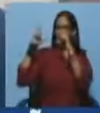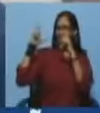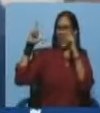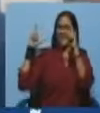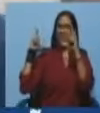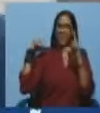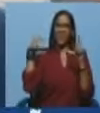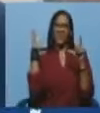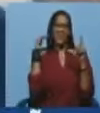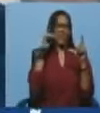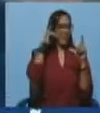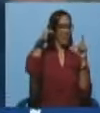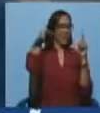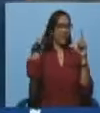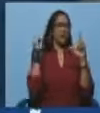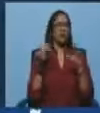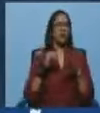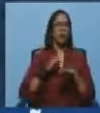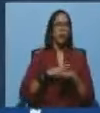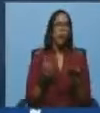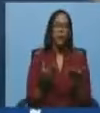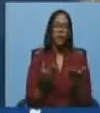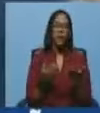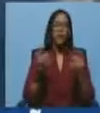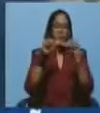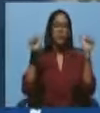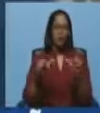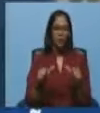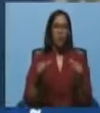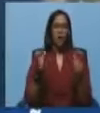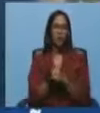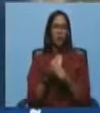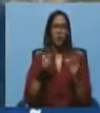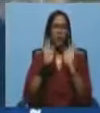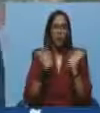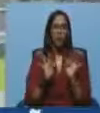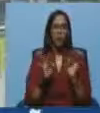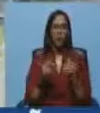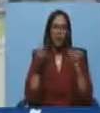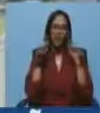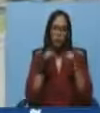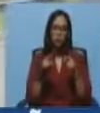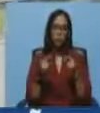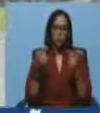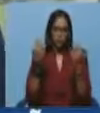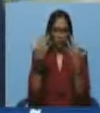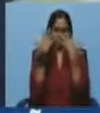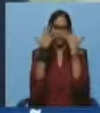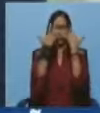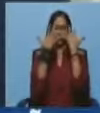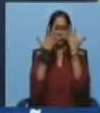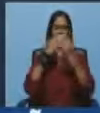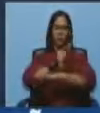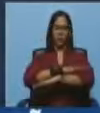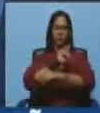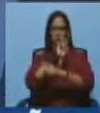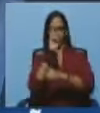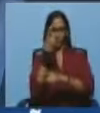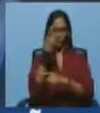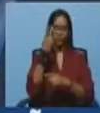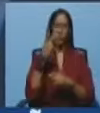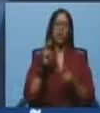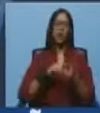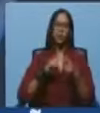eso puede ir incrementándose porque incluso el sistema ha conseguido formas de que eso se fortalezca en nuestra conducta. Entonces, las revoluciones tienen un